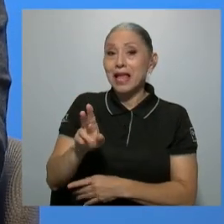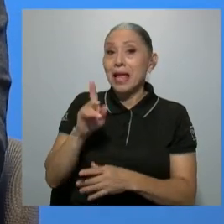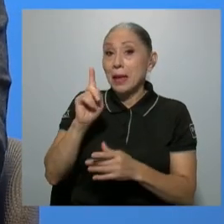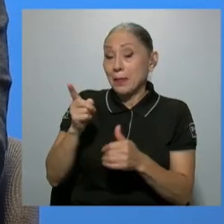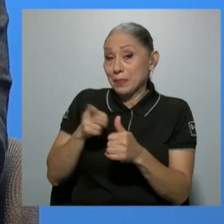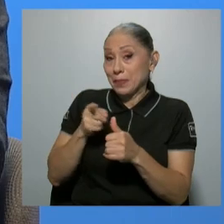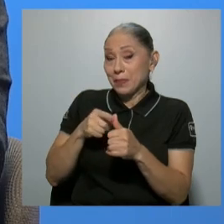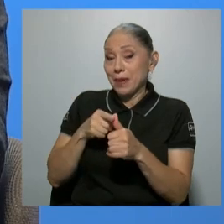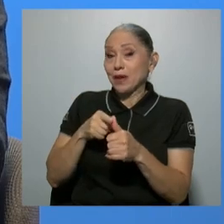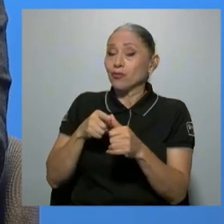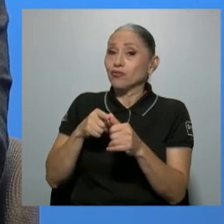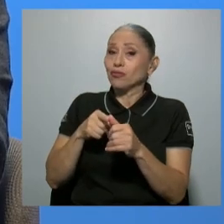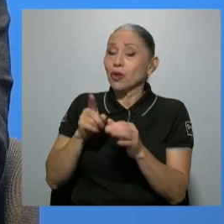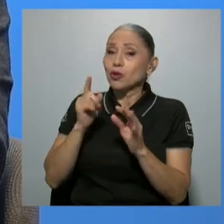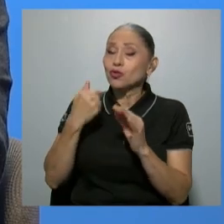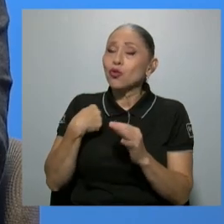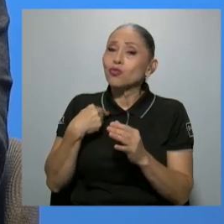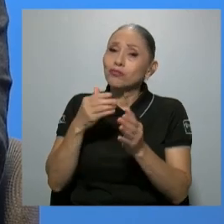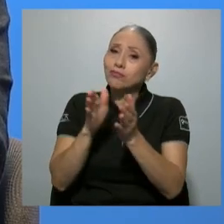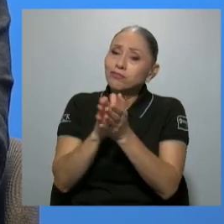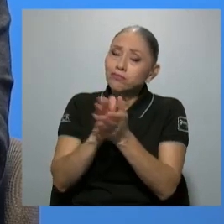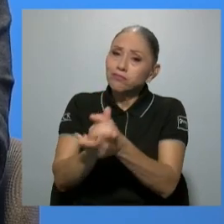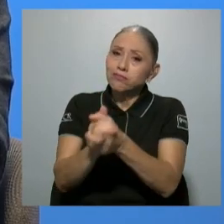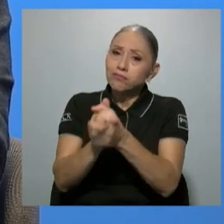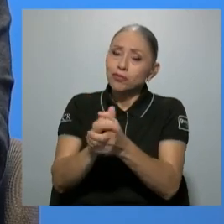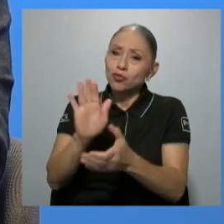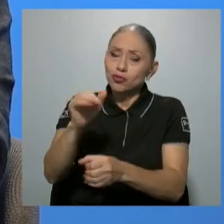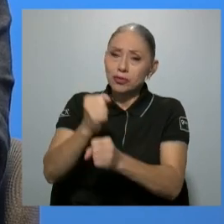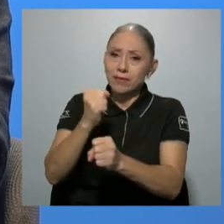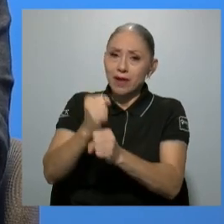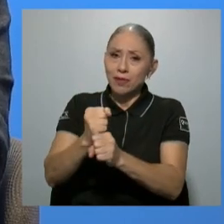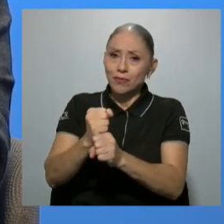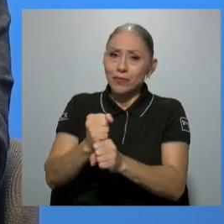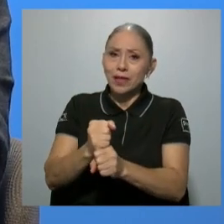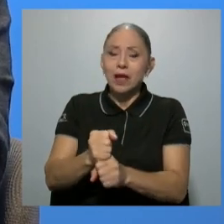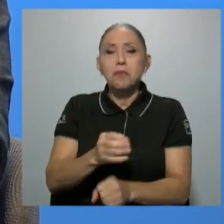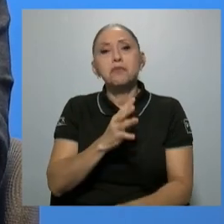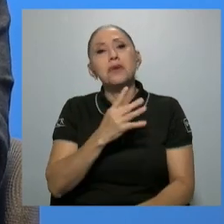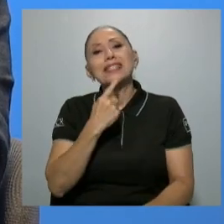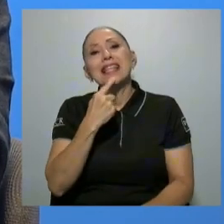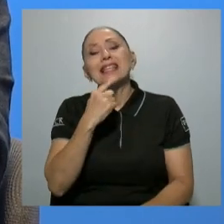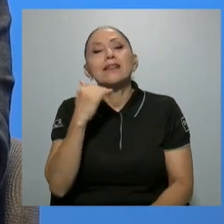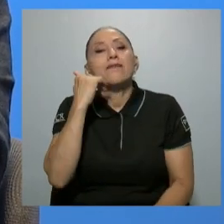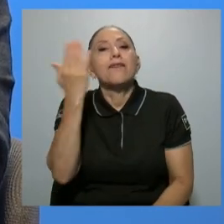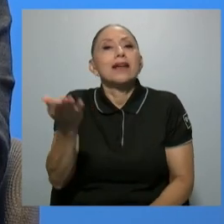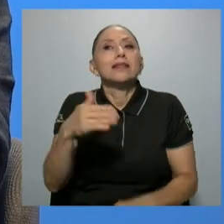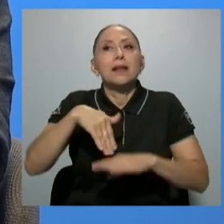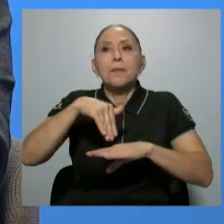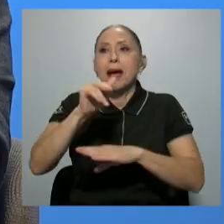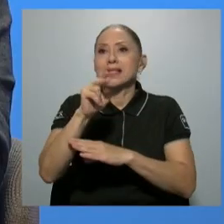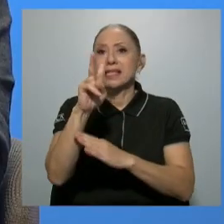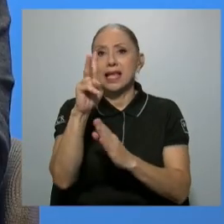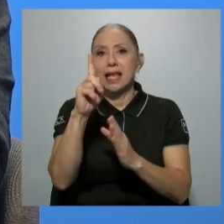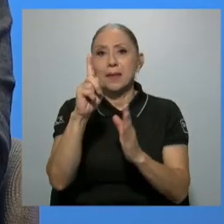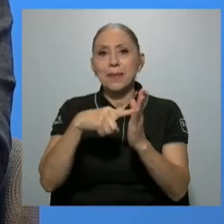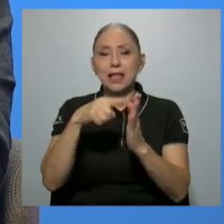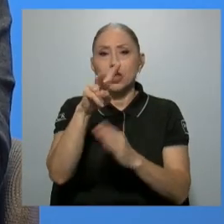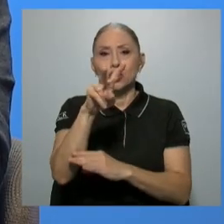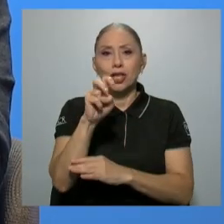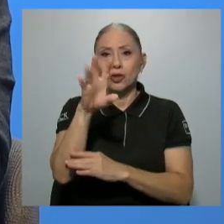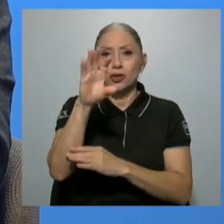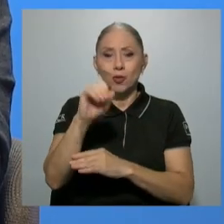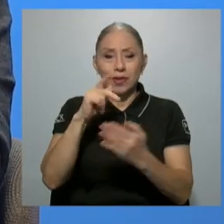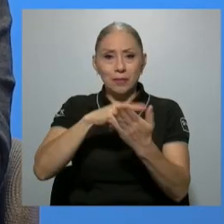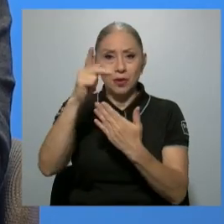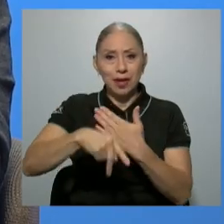iniciales felicitándote por el trabajo que haces, porque en realidad se dice fácil, más de 1.250 programas, más de 25